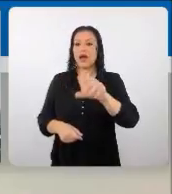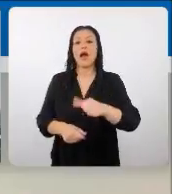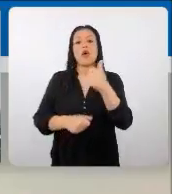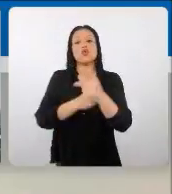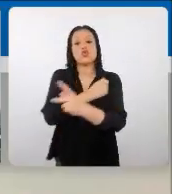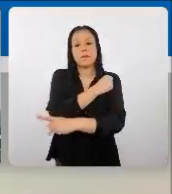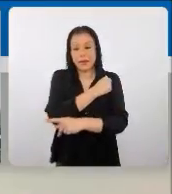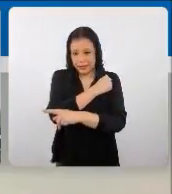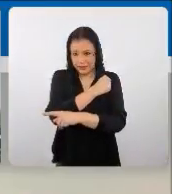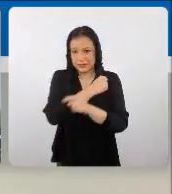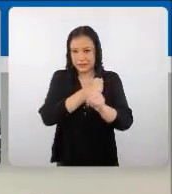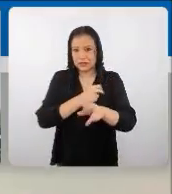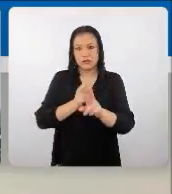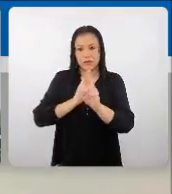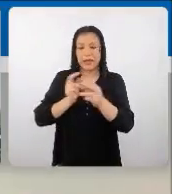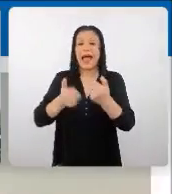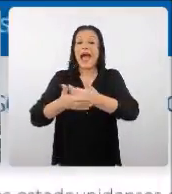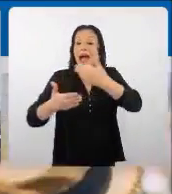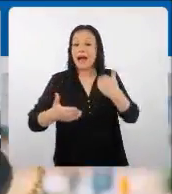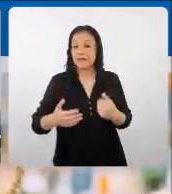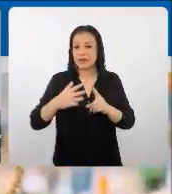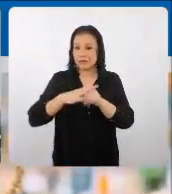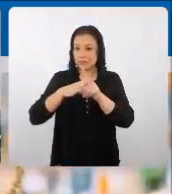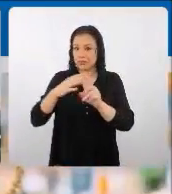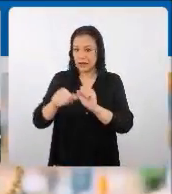extranjero. Esto fue antes de la pandemia.